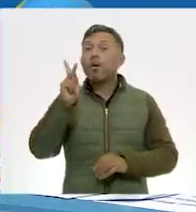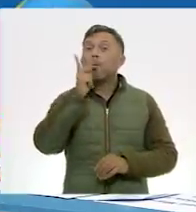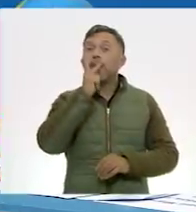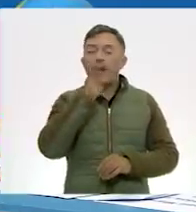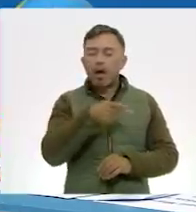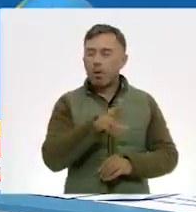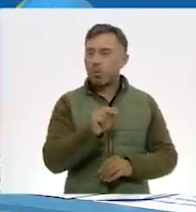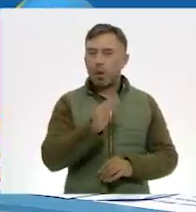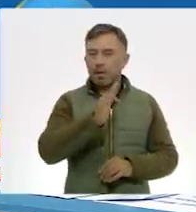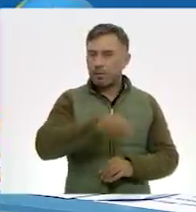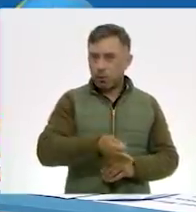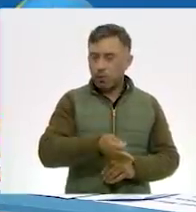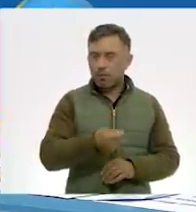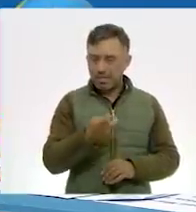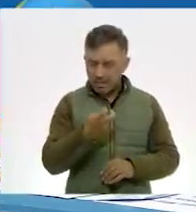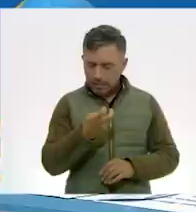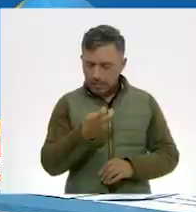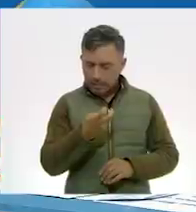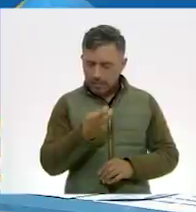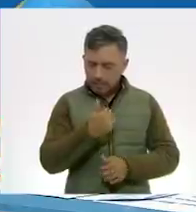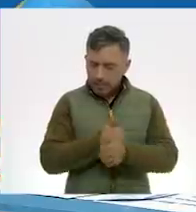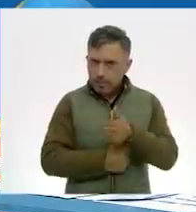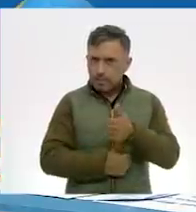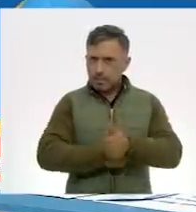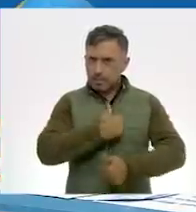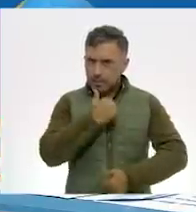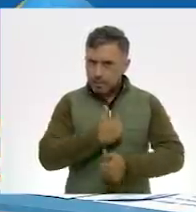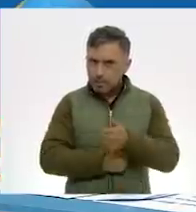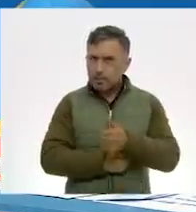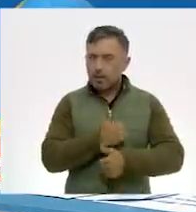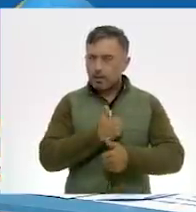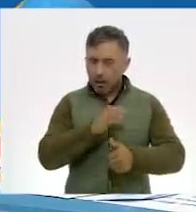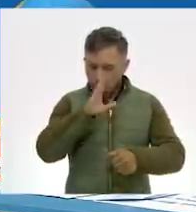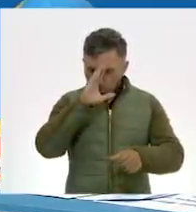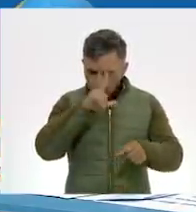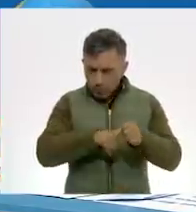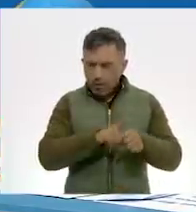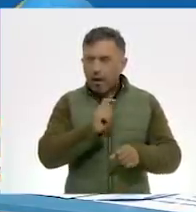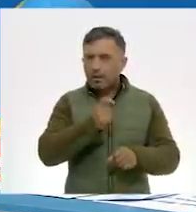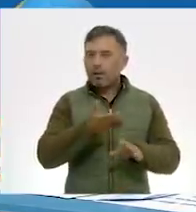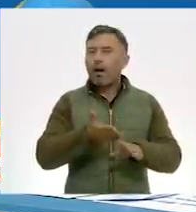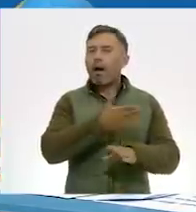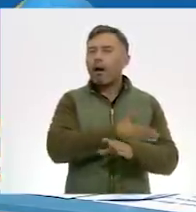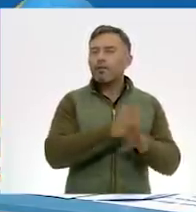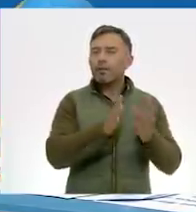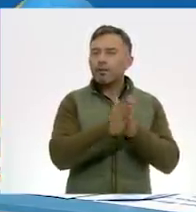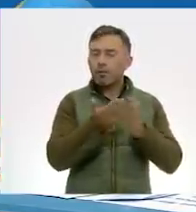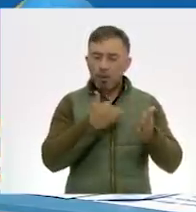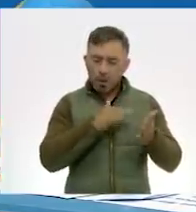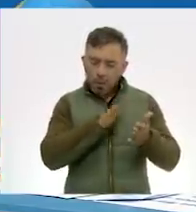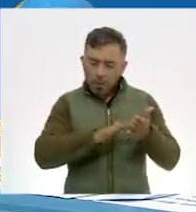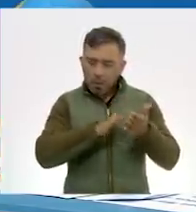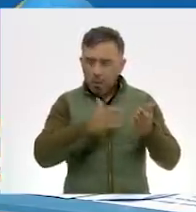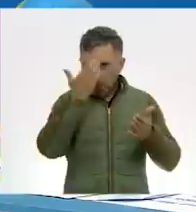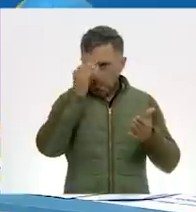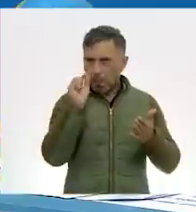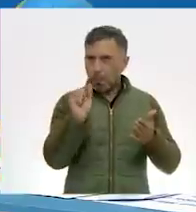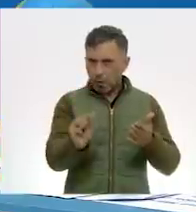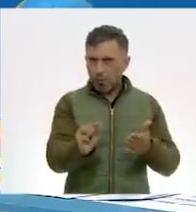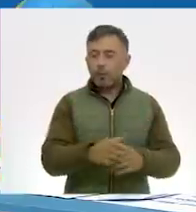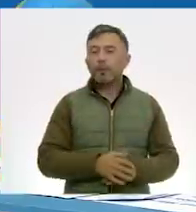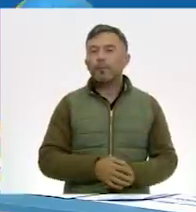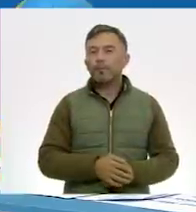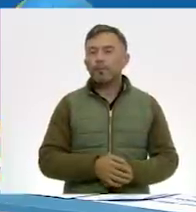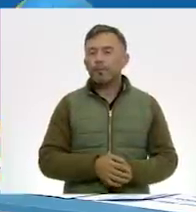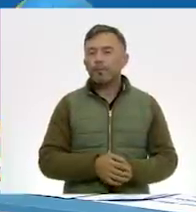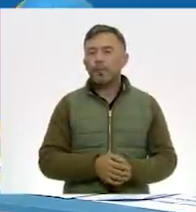lo que sin dificultad cedí resolviéndome por la pintura, de la que había visto muy poco, explicándose